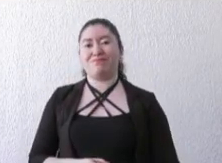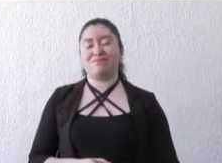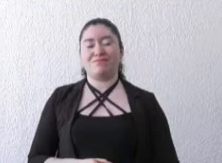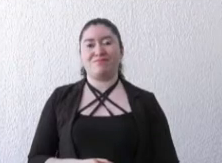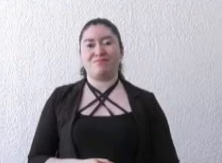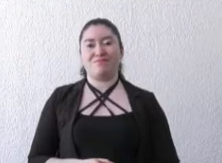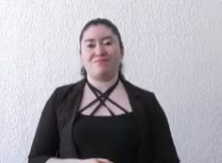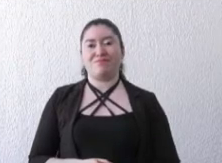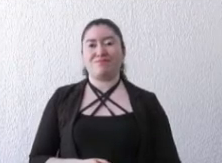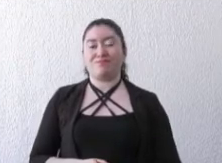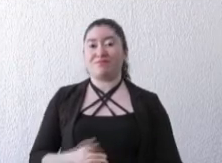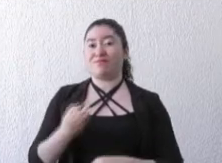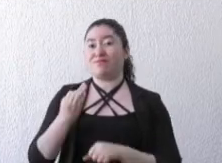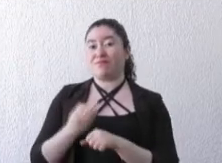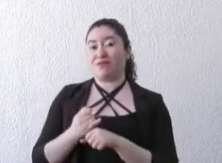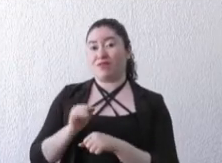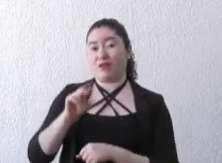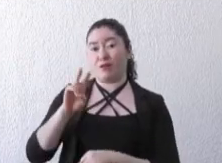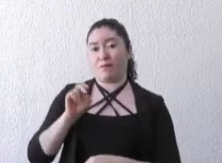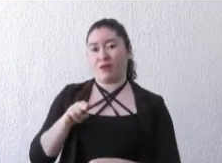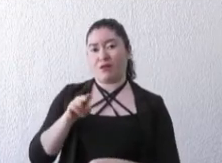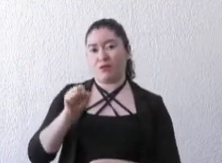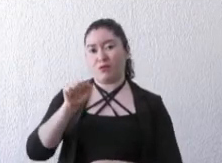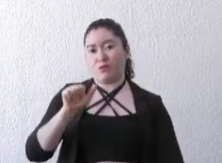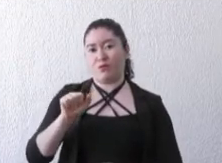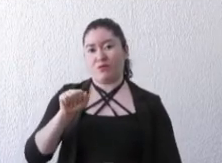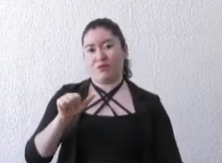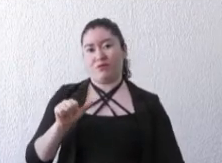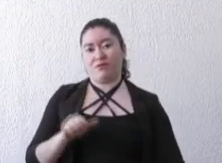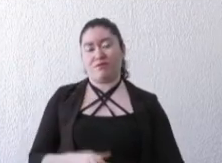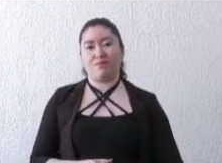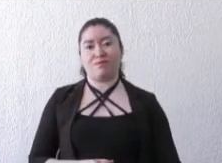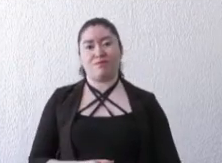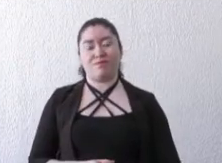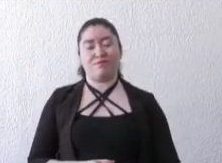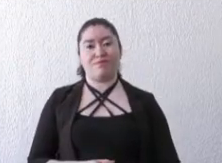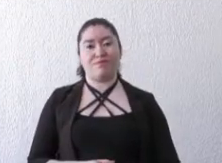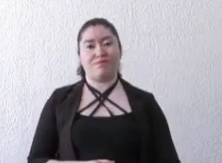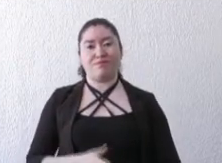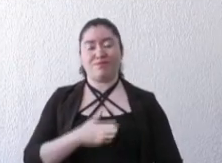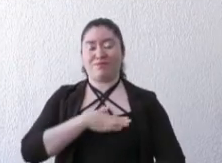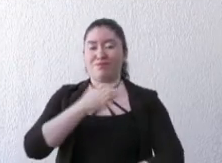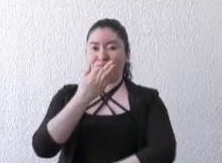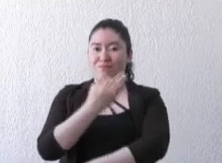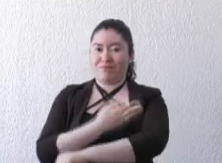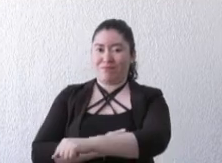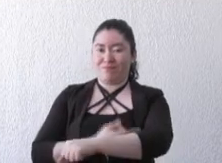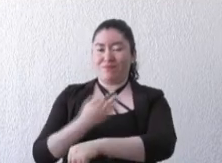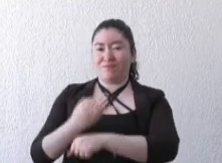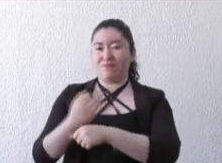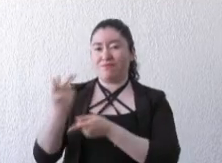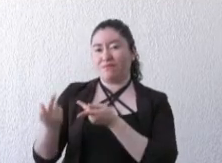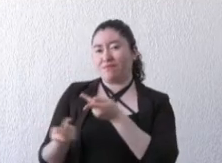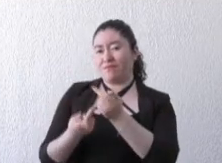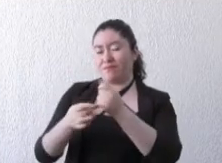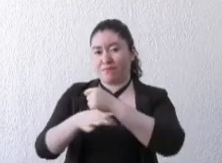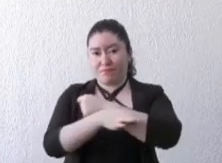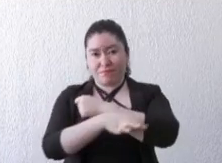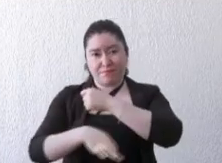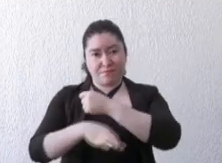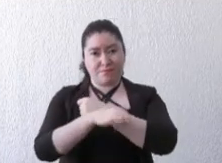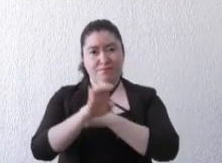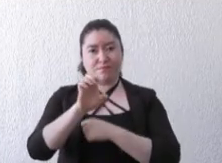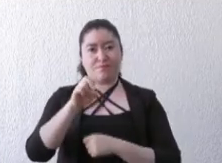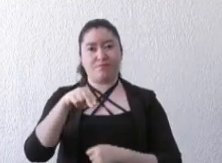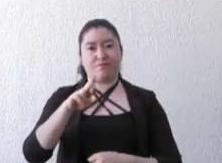Reforma. Buenas tardes. Si me permite, arquitecto Enrique Norten, quisiera preguntarle, por favor, nos